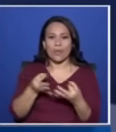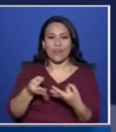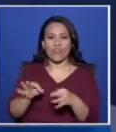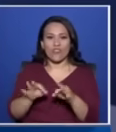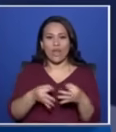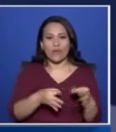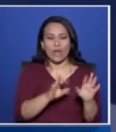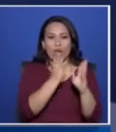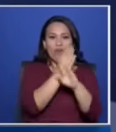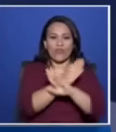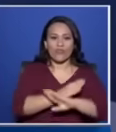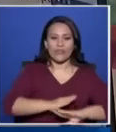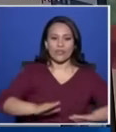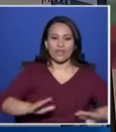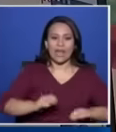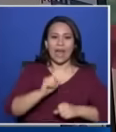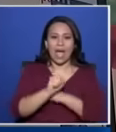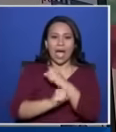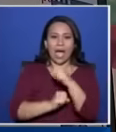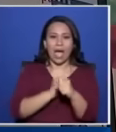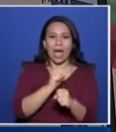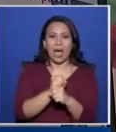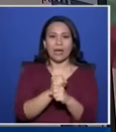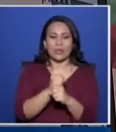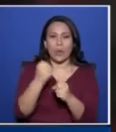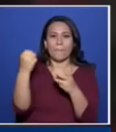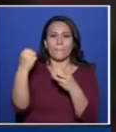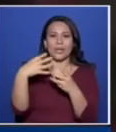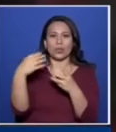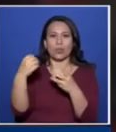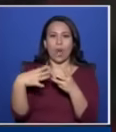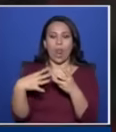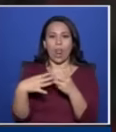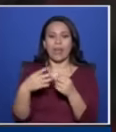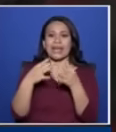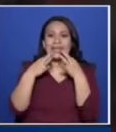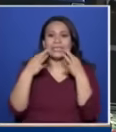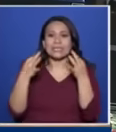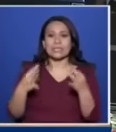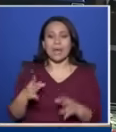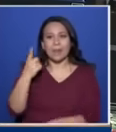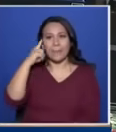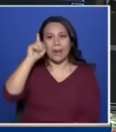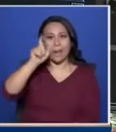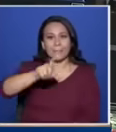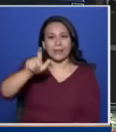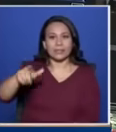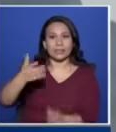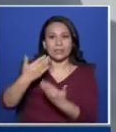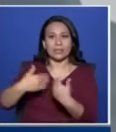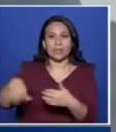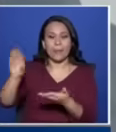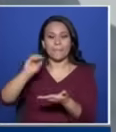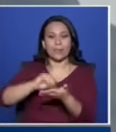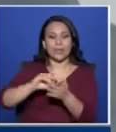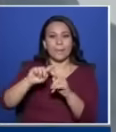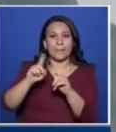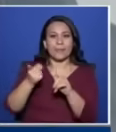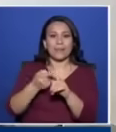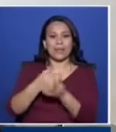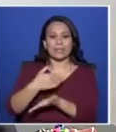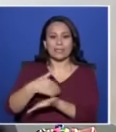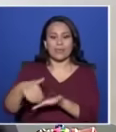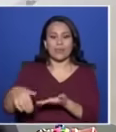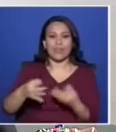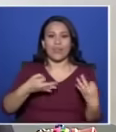y finalizarán el año lectivo de manera virtual. Los exámenes para ellos, previstos para la primera semana de